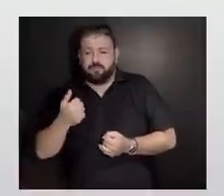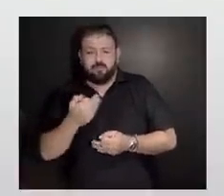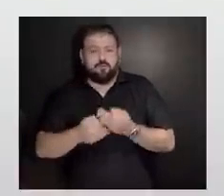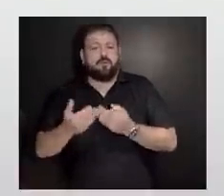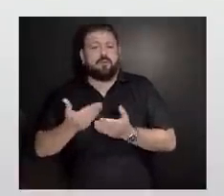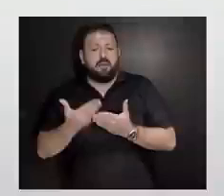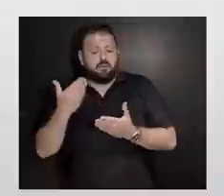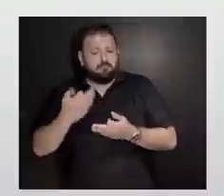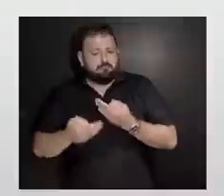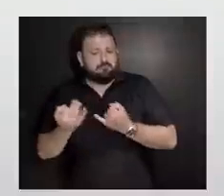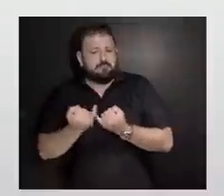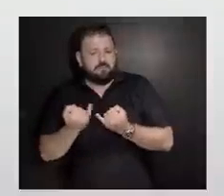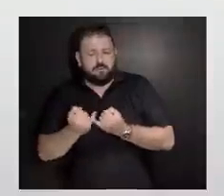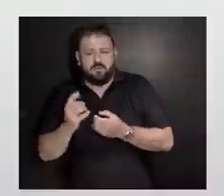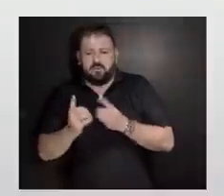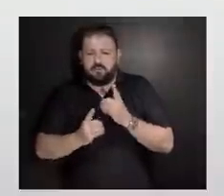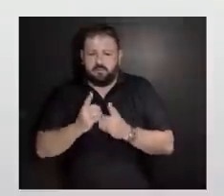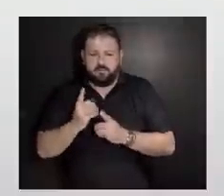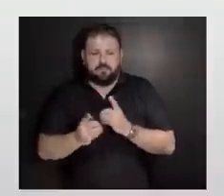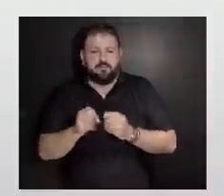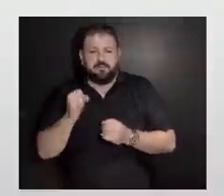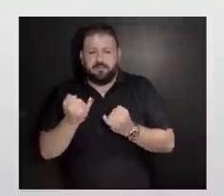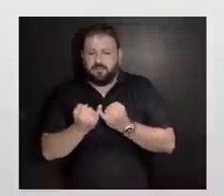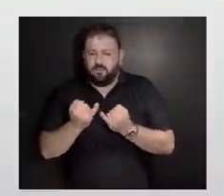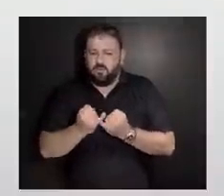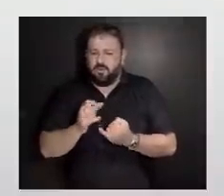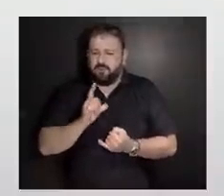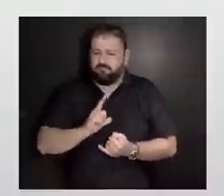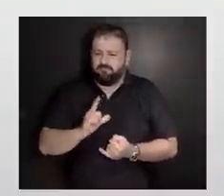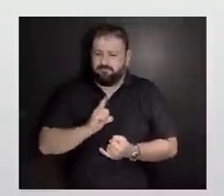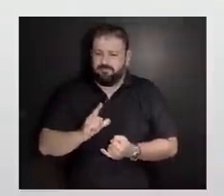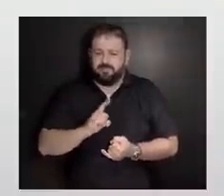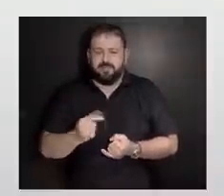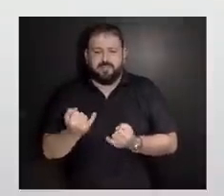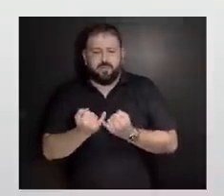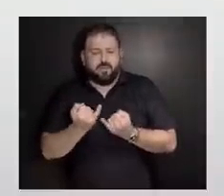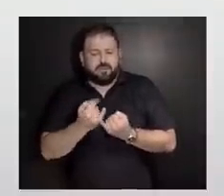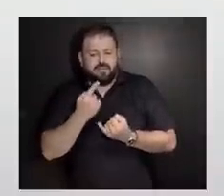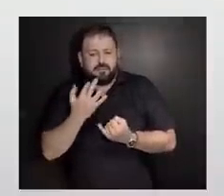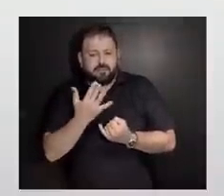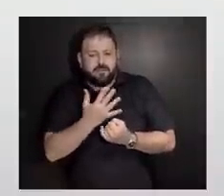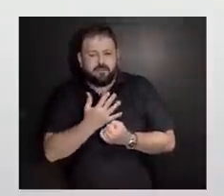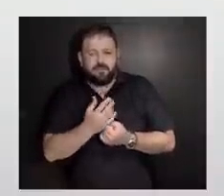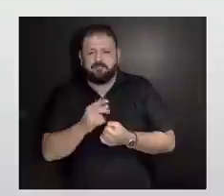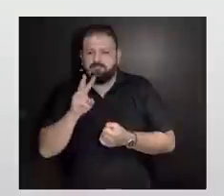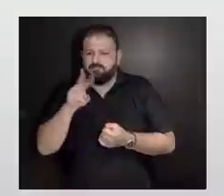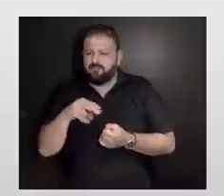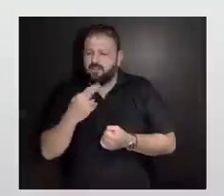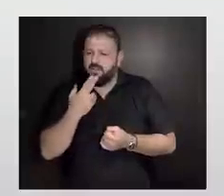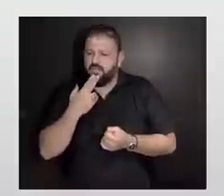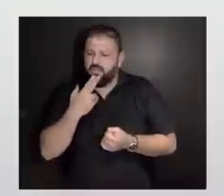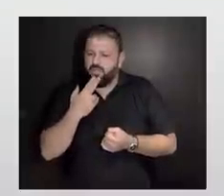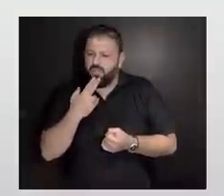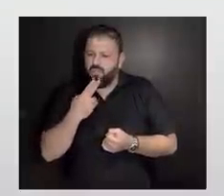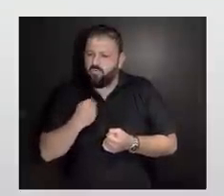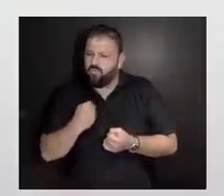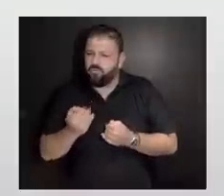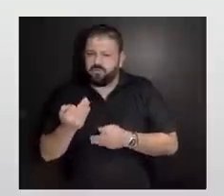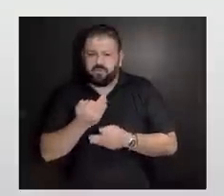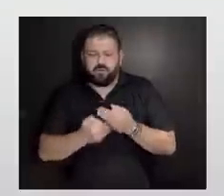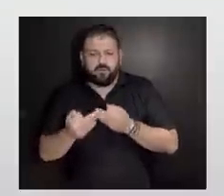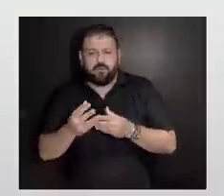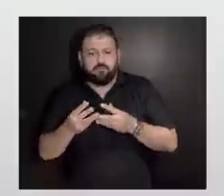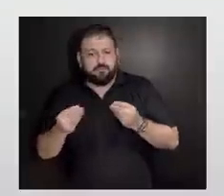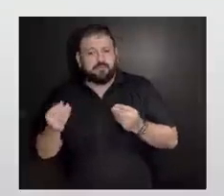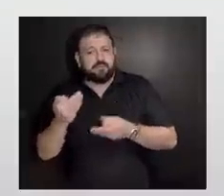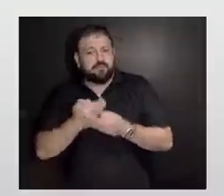reportes de que la orina o el sabor de la orina que era dulce atraía a los insectos.